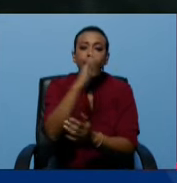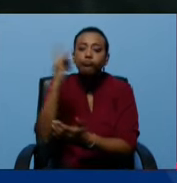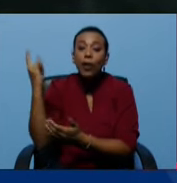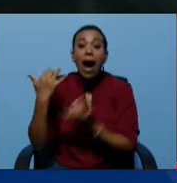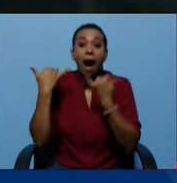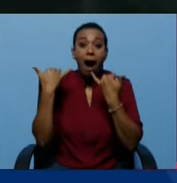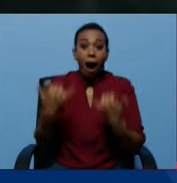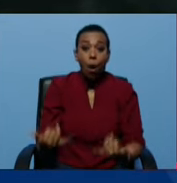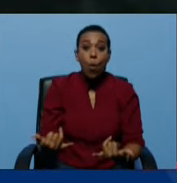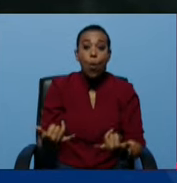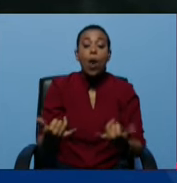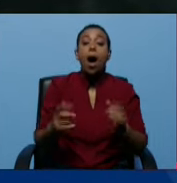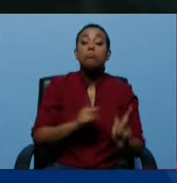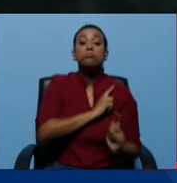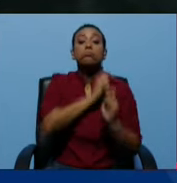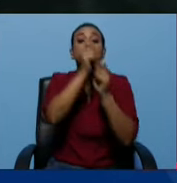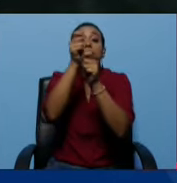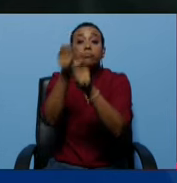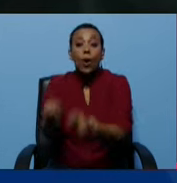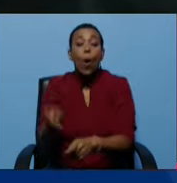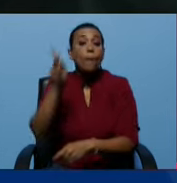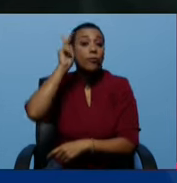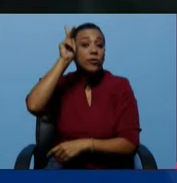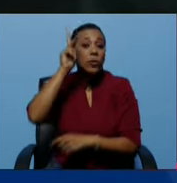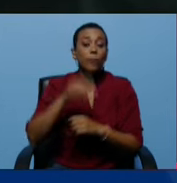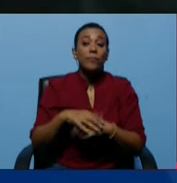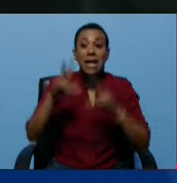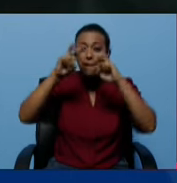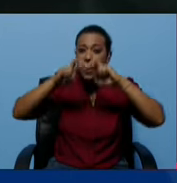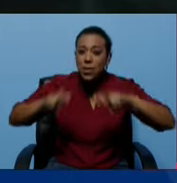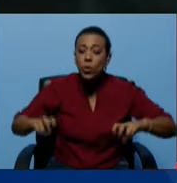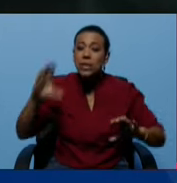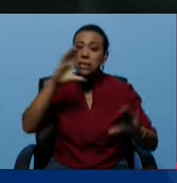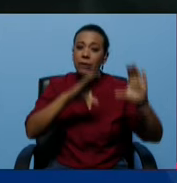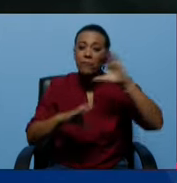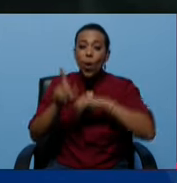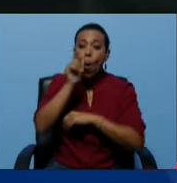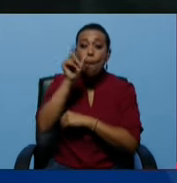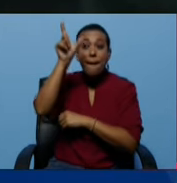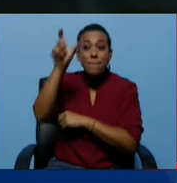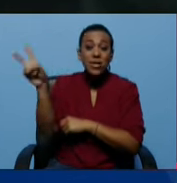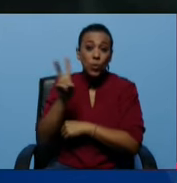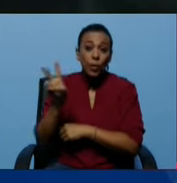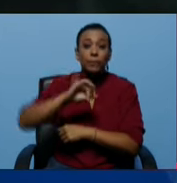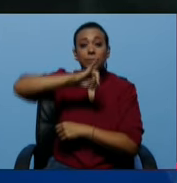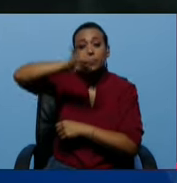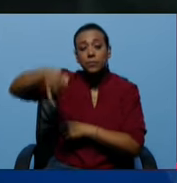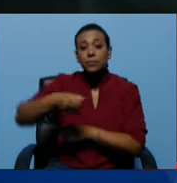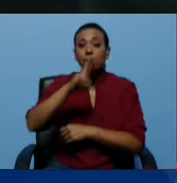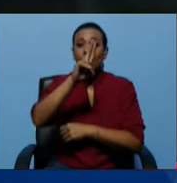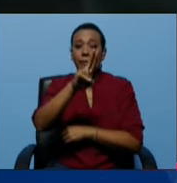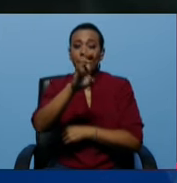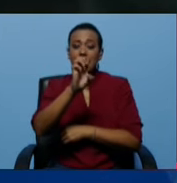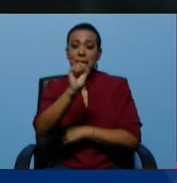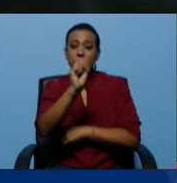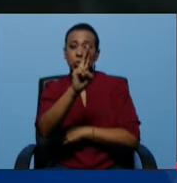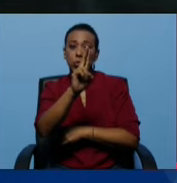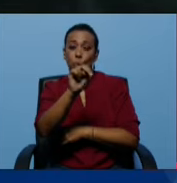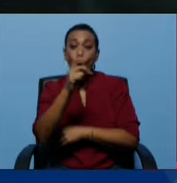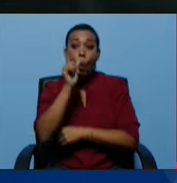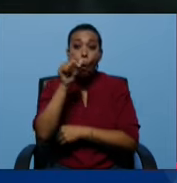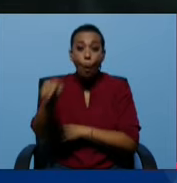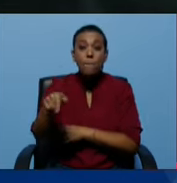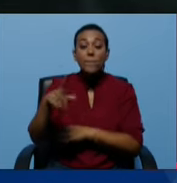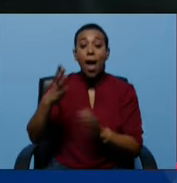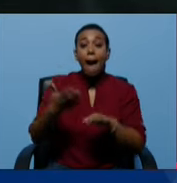procedo a designar al profesor, investigador y científico venezolano Jesús Alexander Segarra Rodríguez